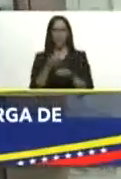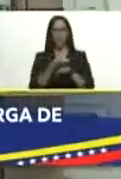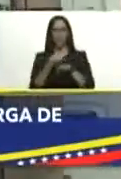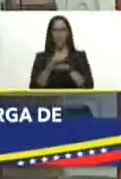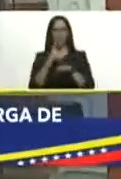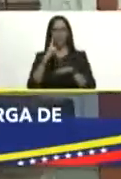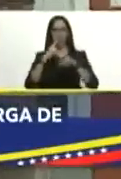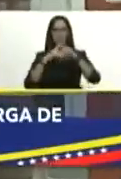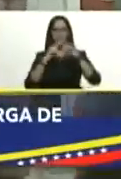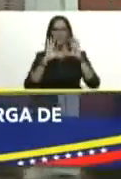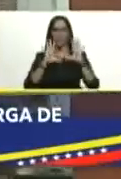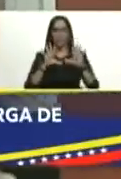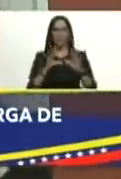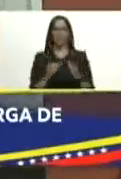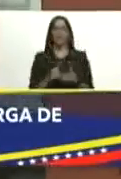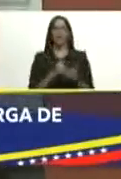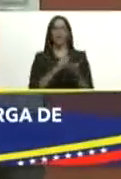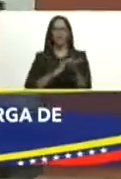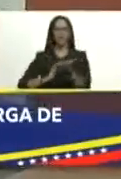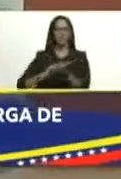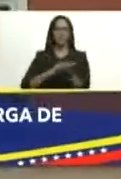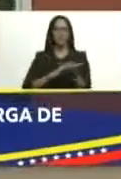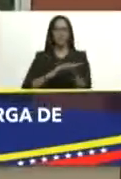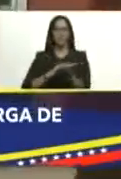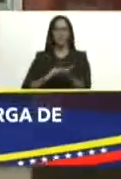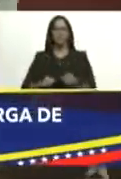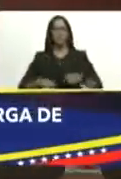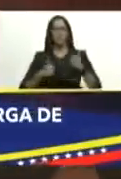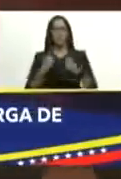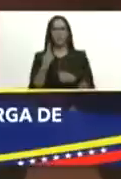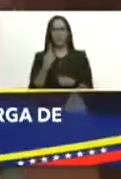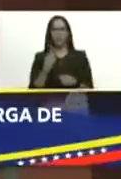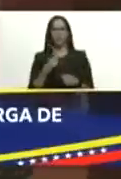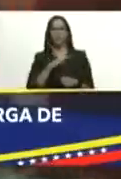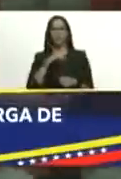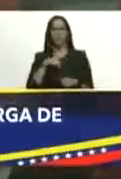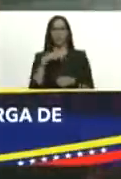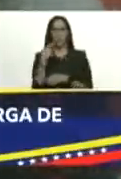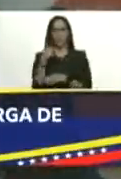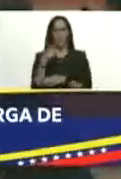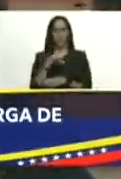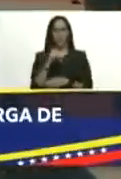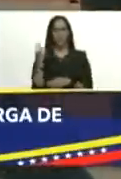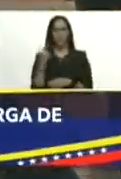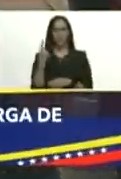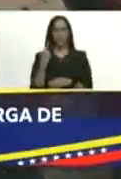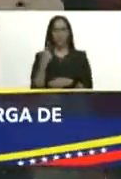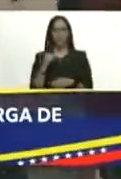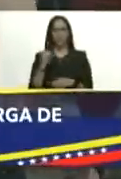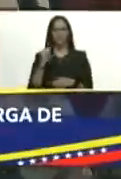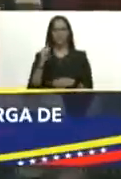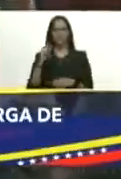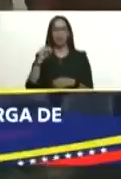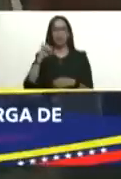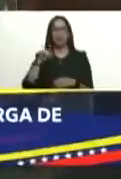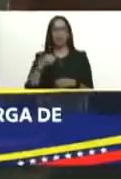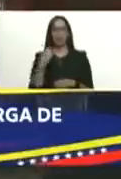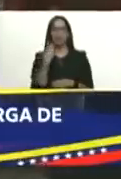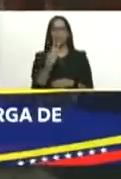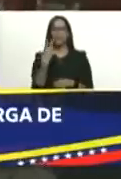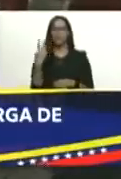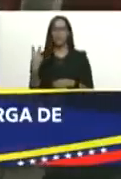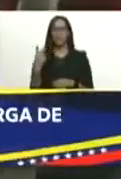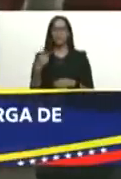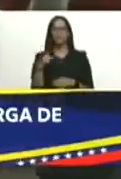ha satisfacido a más de uno en nuestra parroquia, no solo en San Juan, en las 22 parroquias del